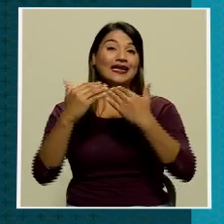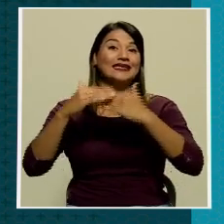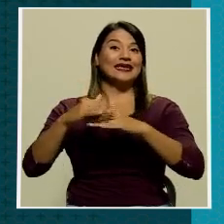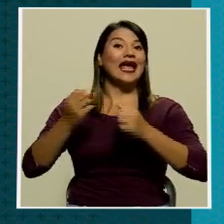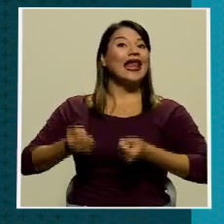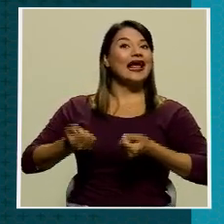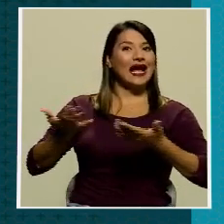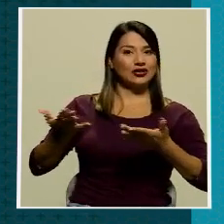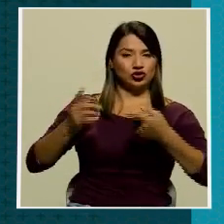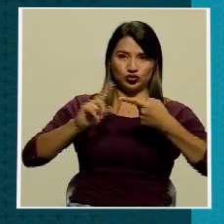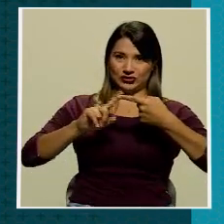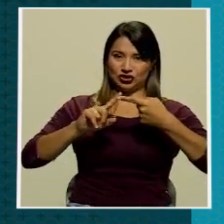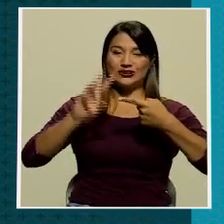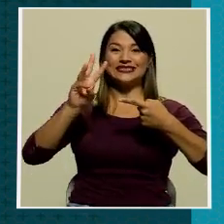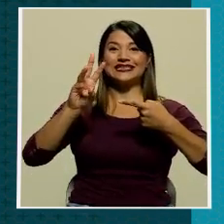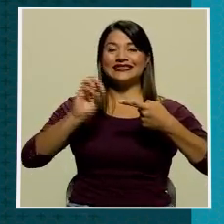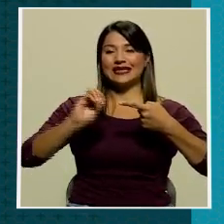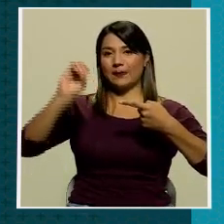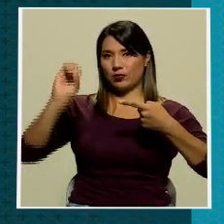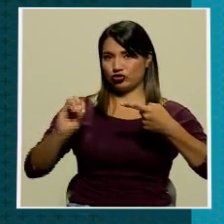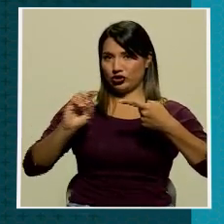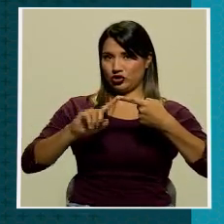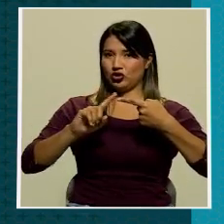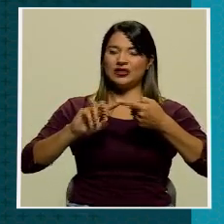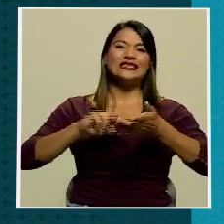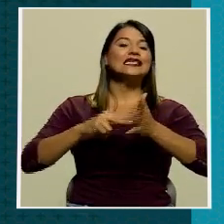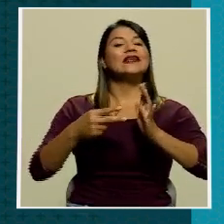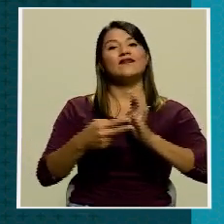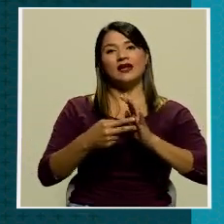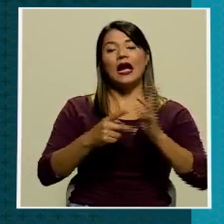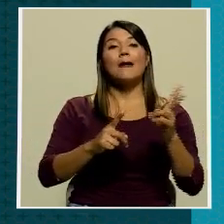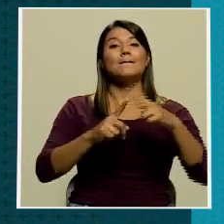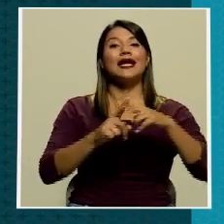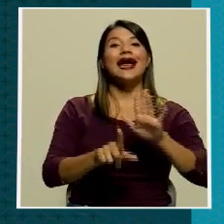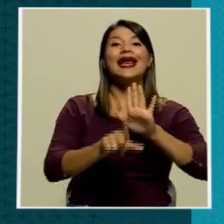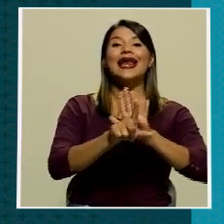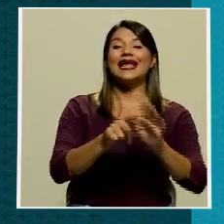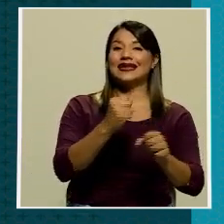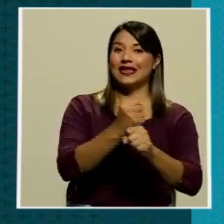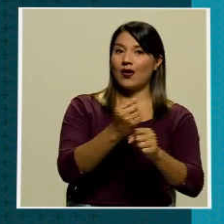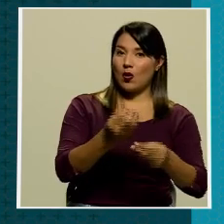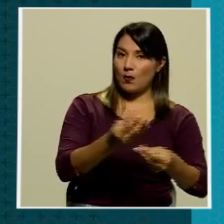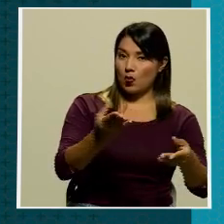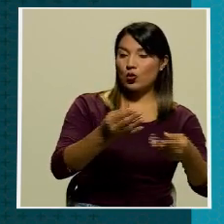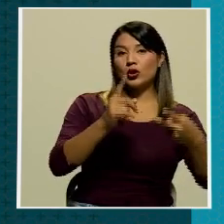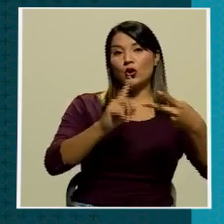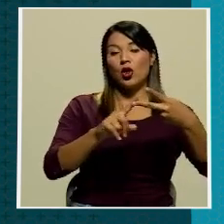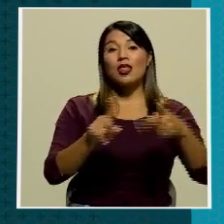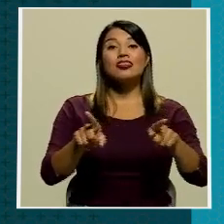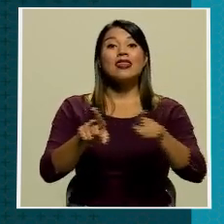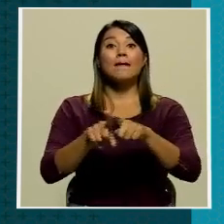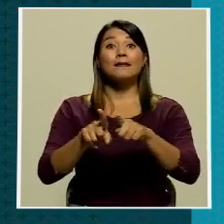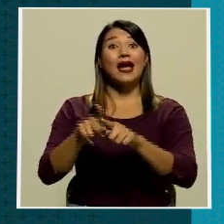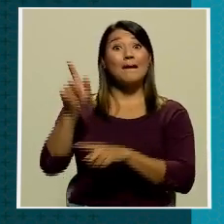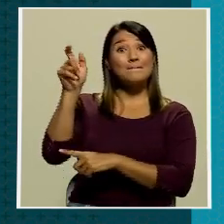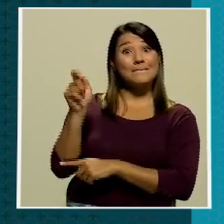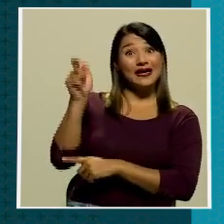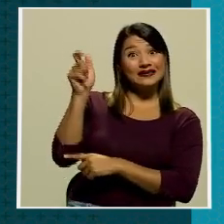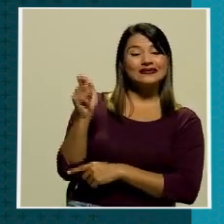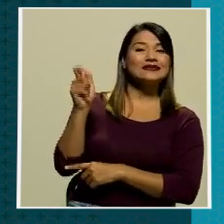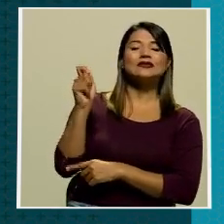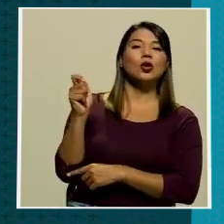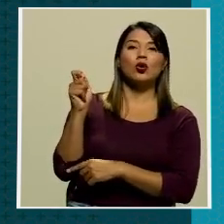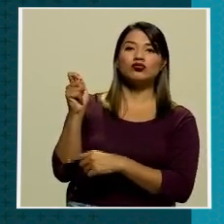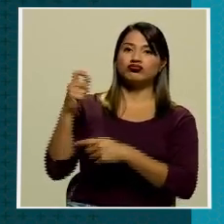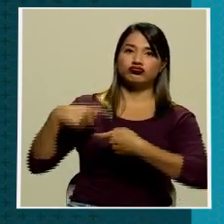al 60%, tienen que ver con la aplicación del empleo público, también con congelar las pensiones con gasto al